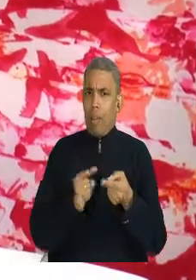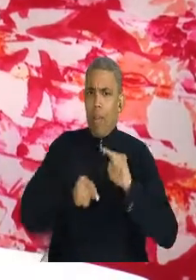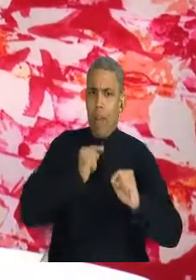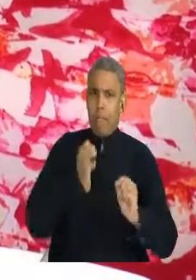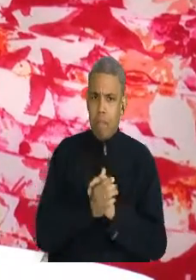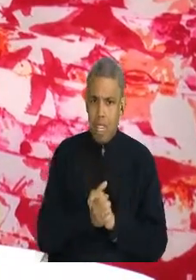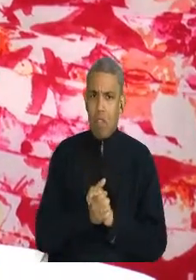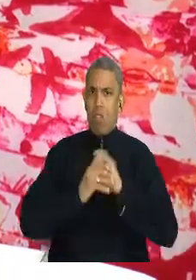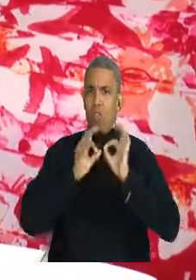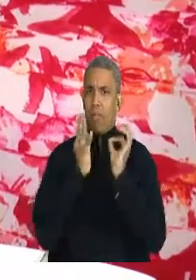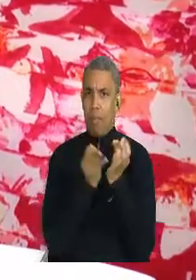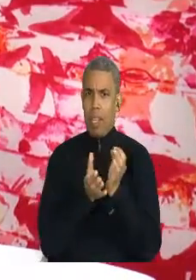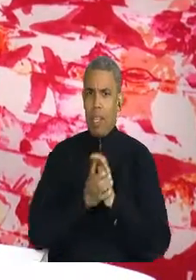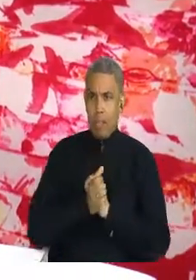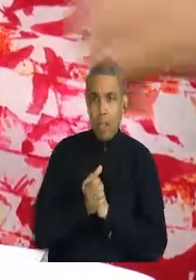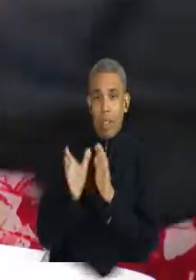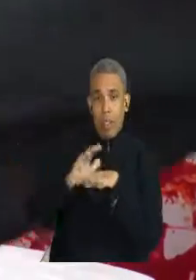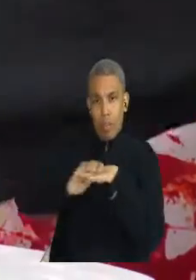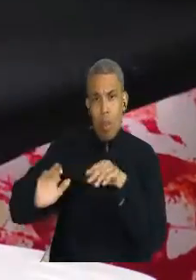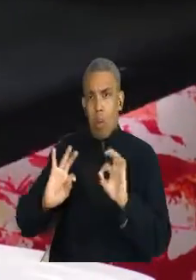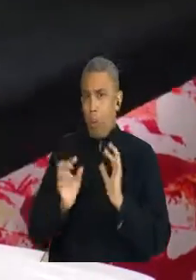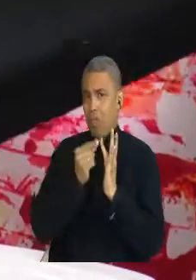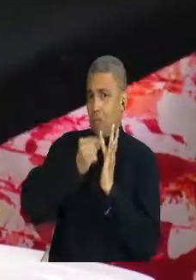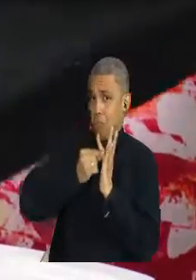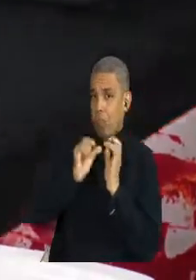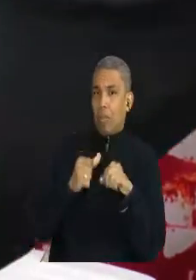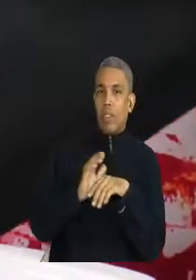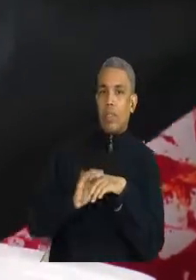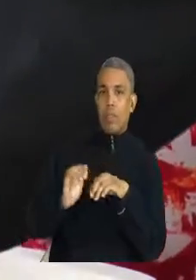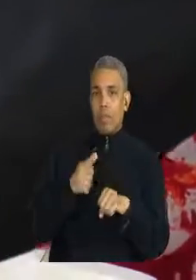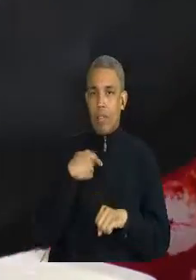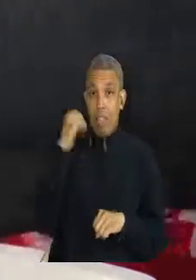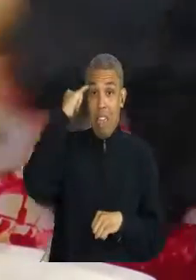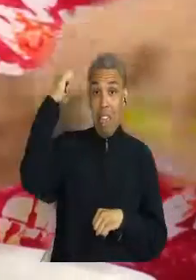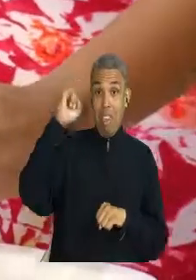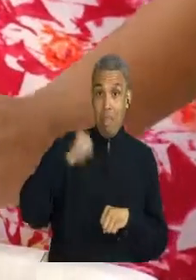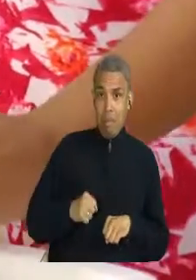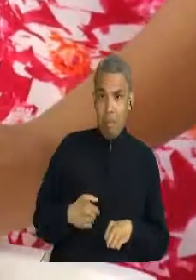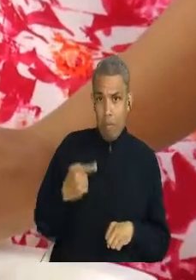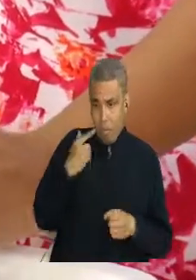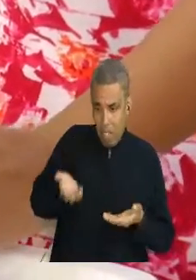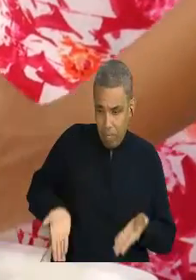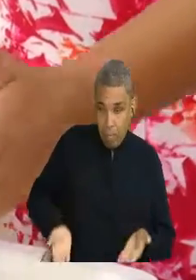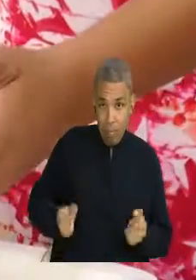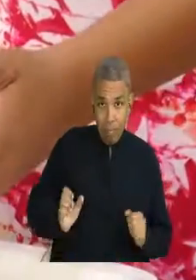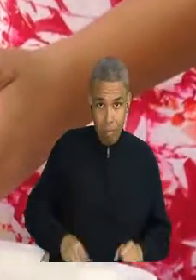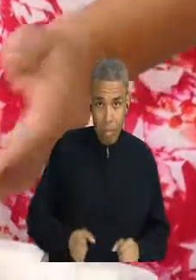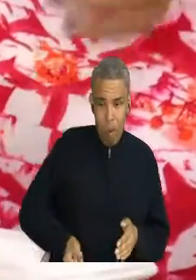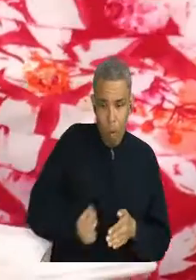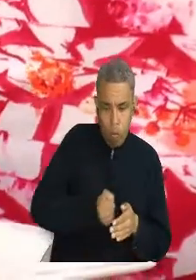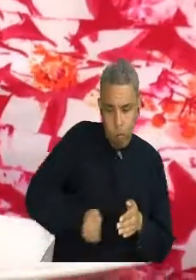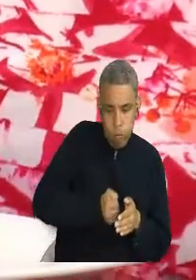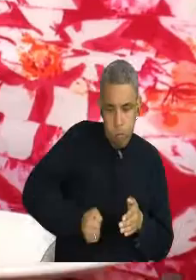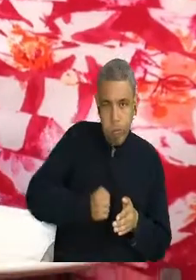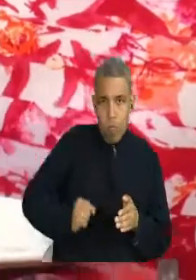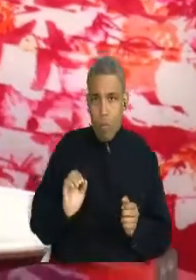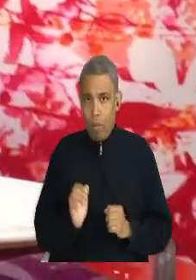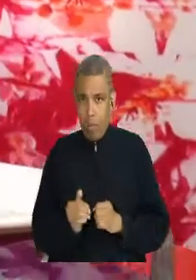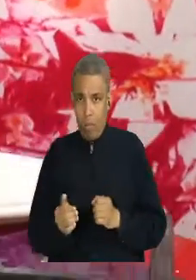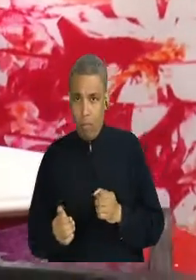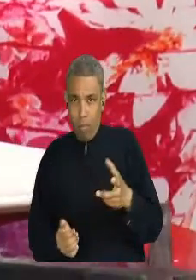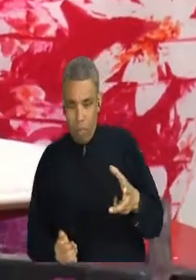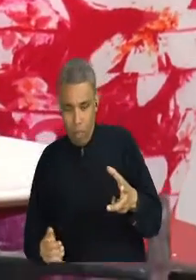pronto consentir al esposito en casa, lo pueden hacer con gran variedad de ensambles y pues de todas las formas en las que les hemos